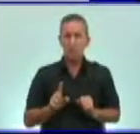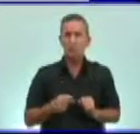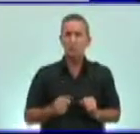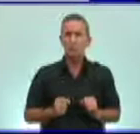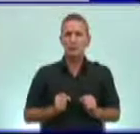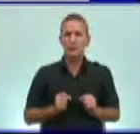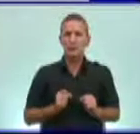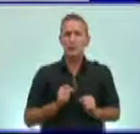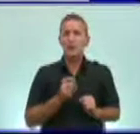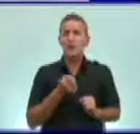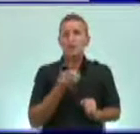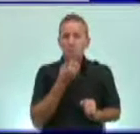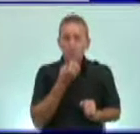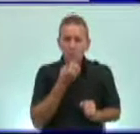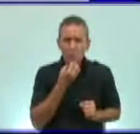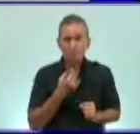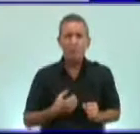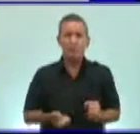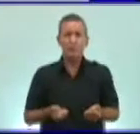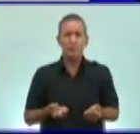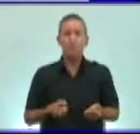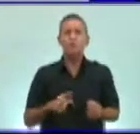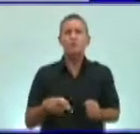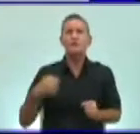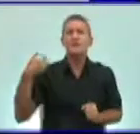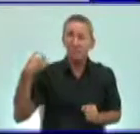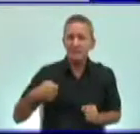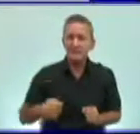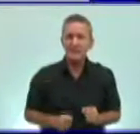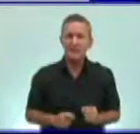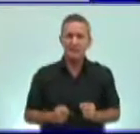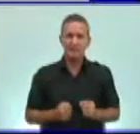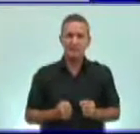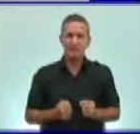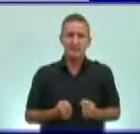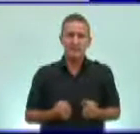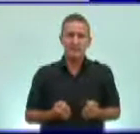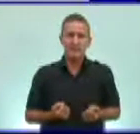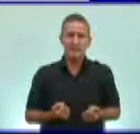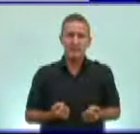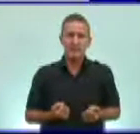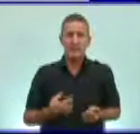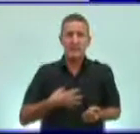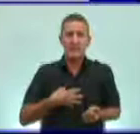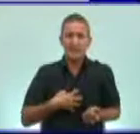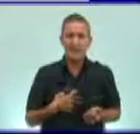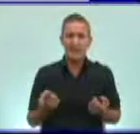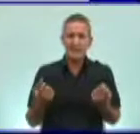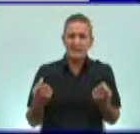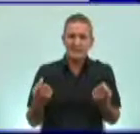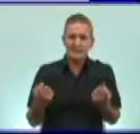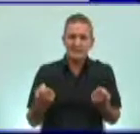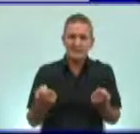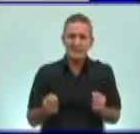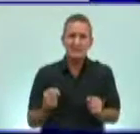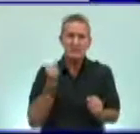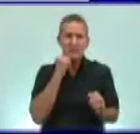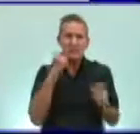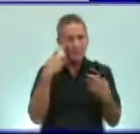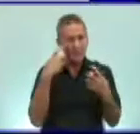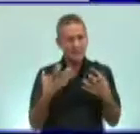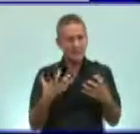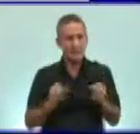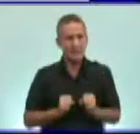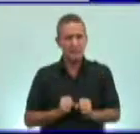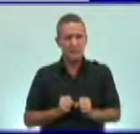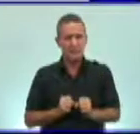de los sujetos. Usted debe de satisfacer solo las necesidades esenciales, porque hay un presupuesto esencial que tiene que